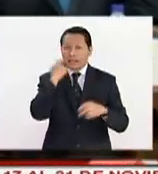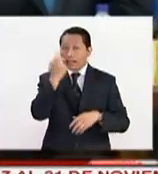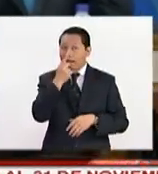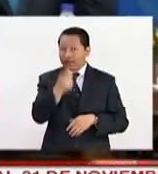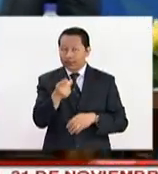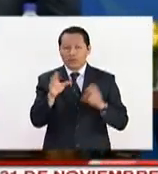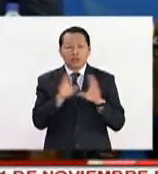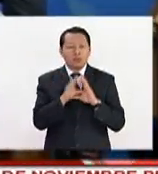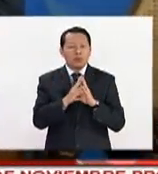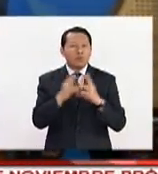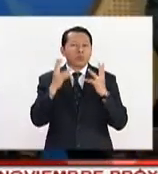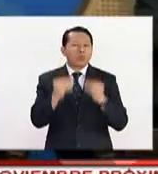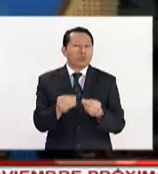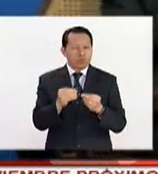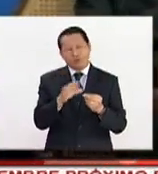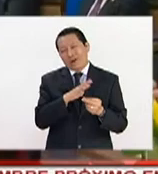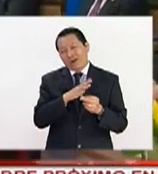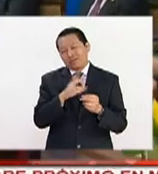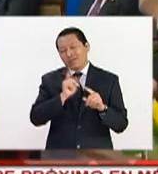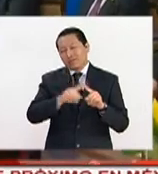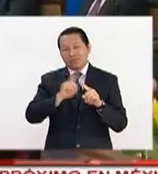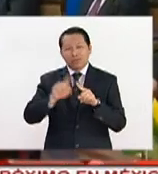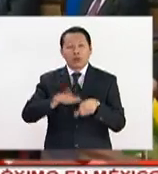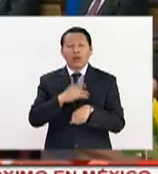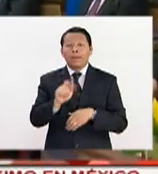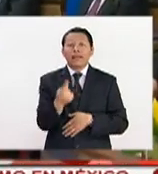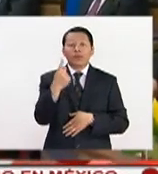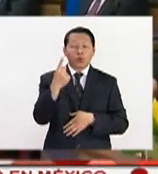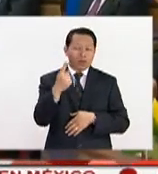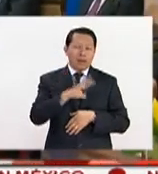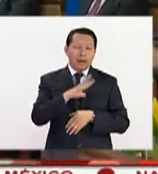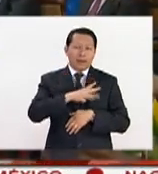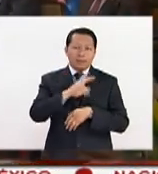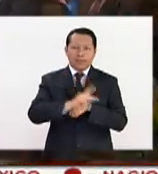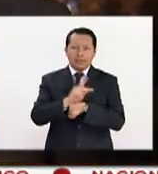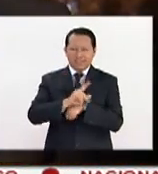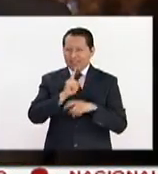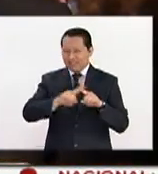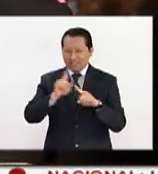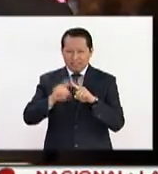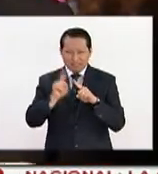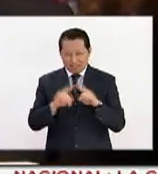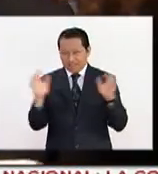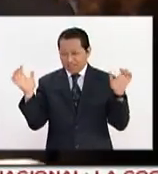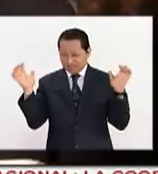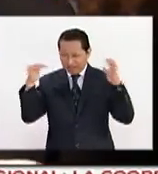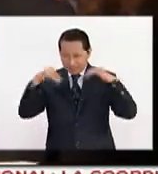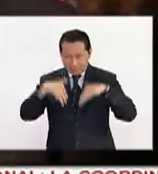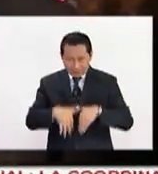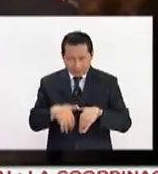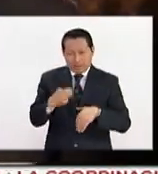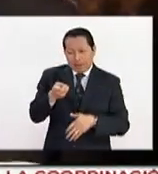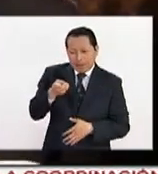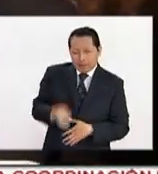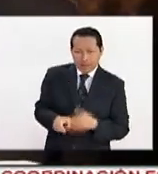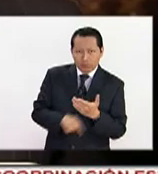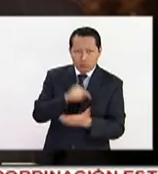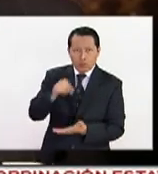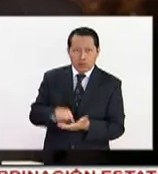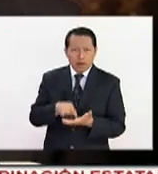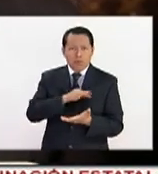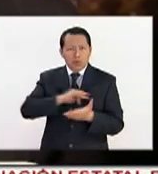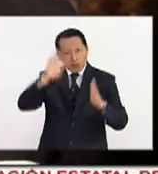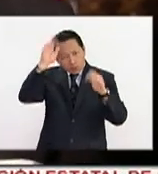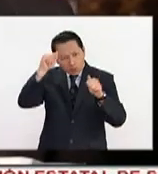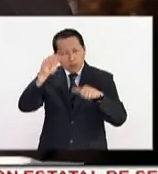mucho y hay muchísimo en juego, porque están 21 economías de la cuenca del Pacífico presentes aquí, para ponerse de acuerdo en